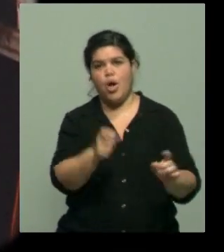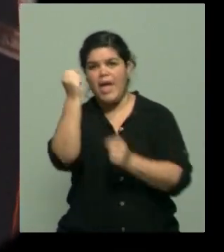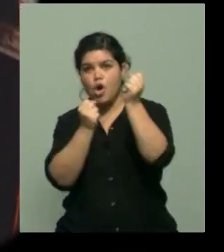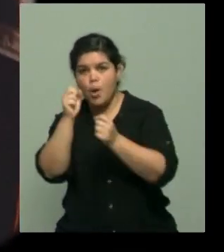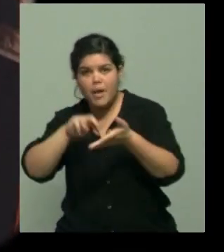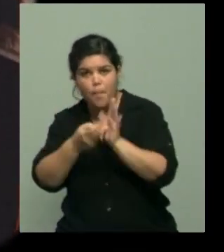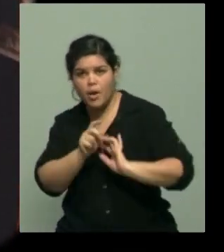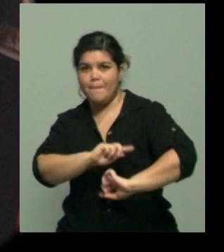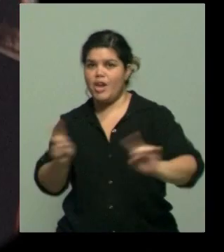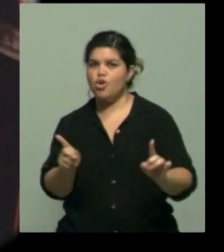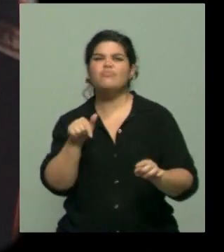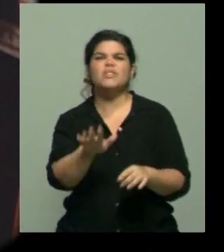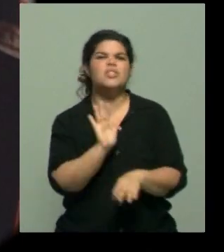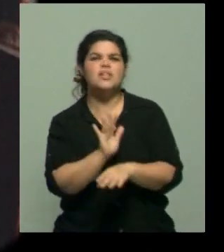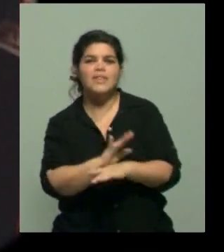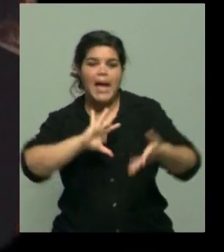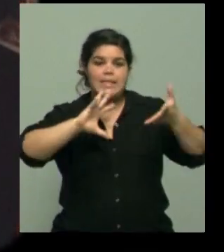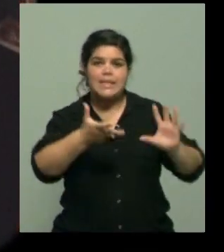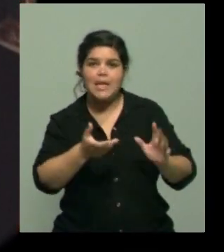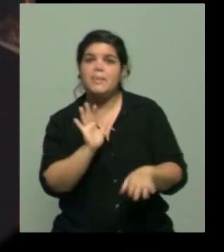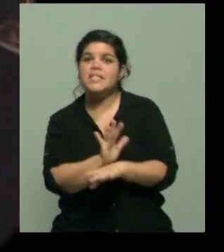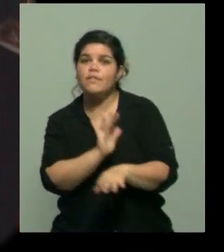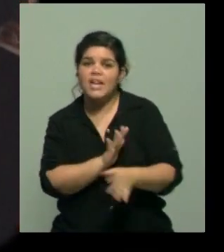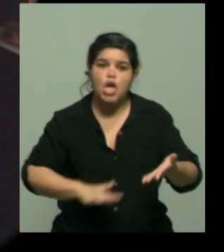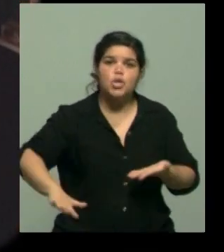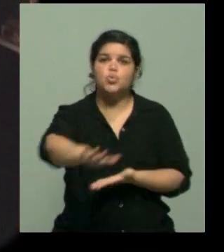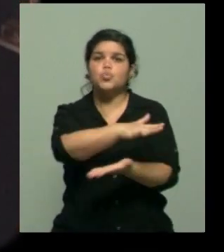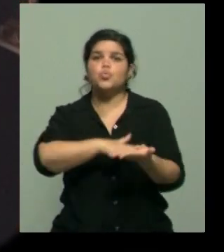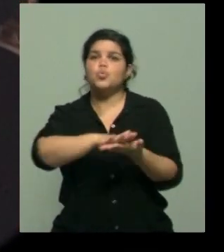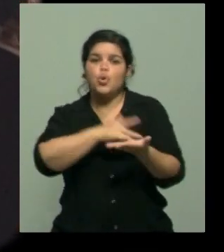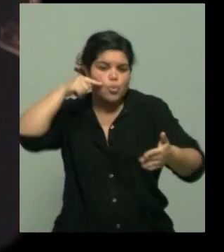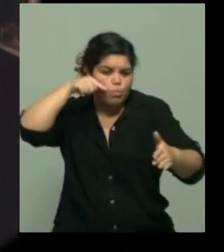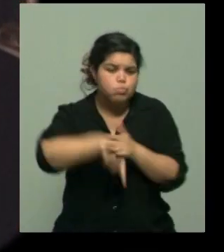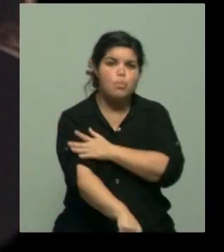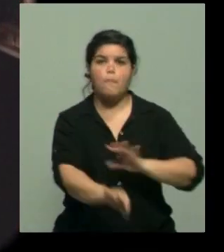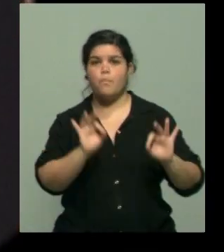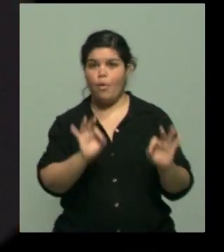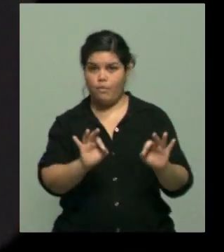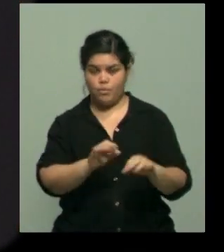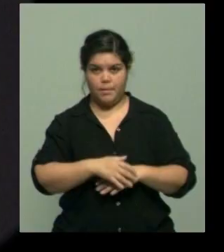económico. Es un sistema y por lo tanto la solución deberá ser sistémica.